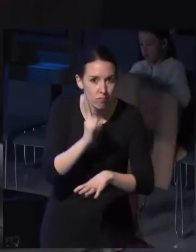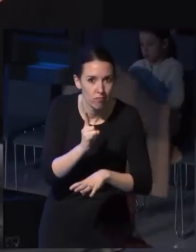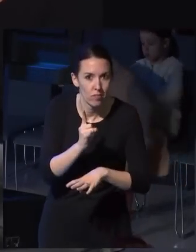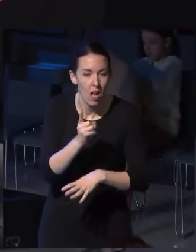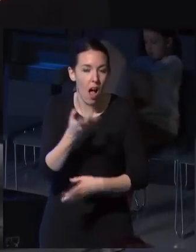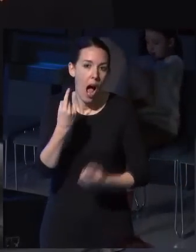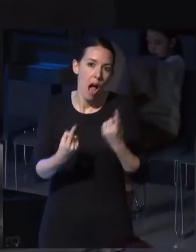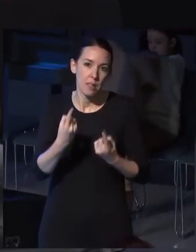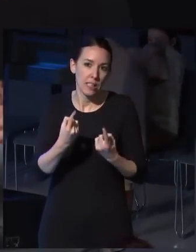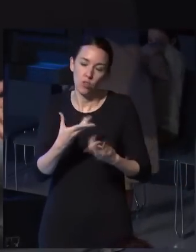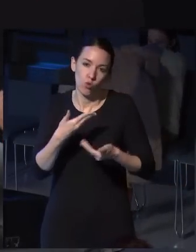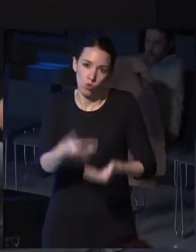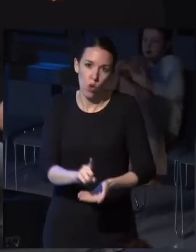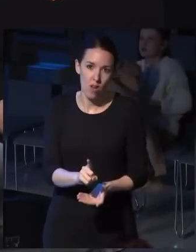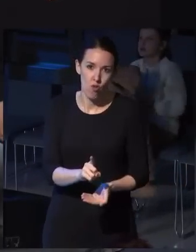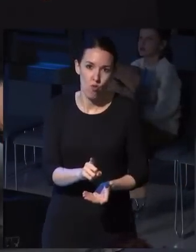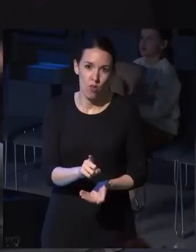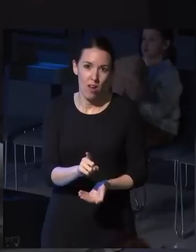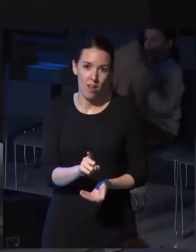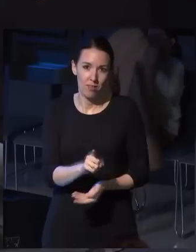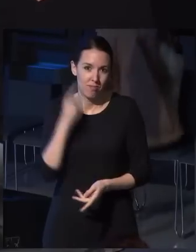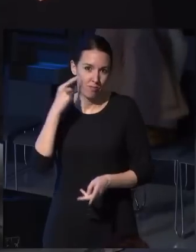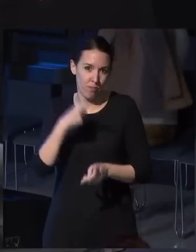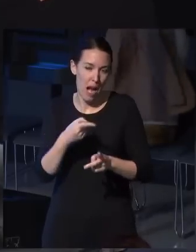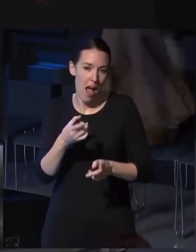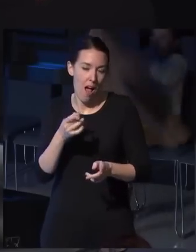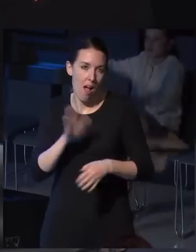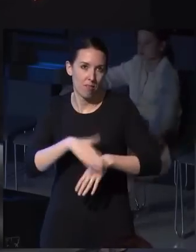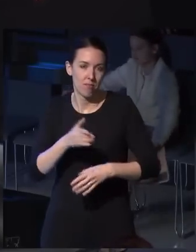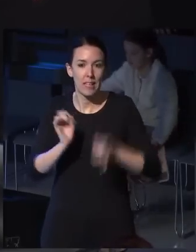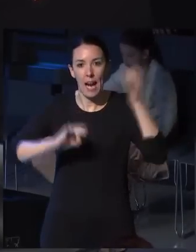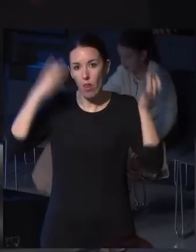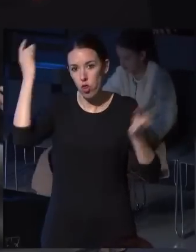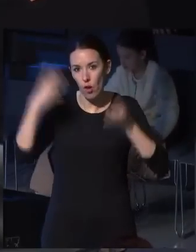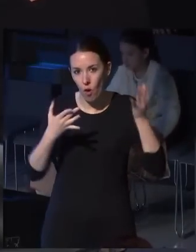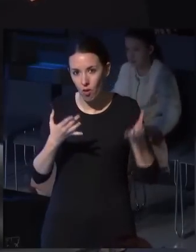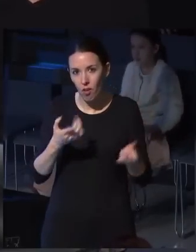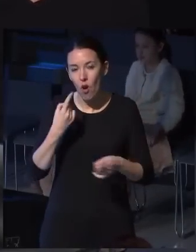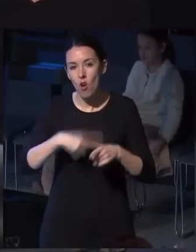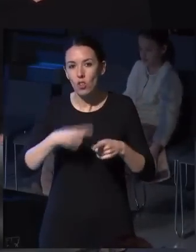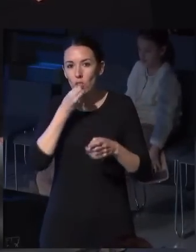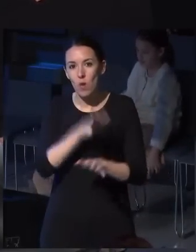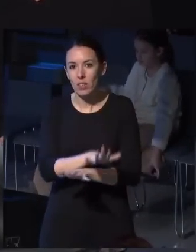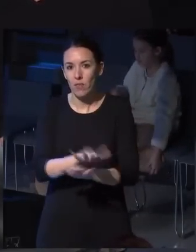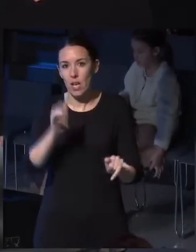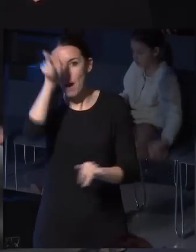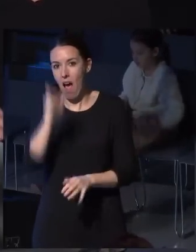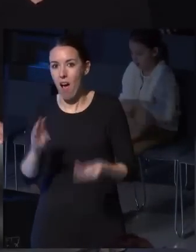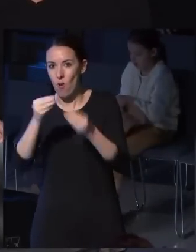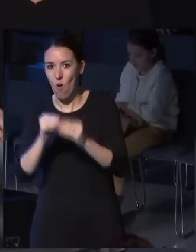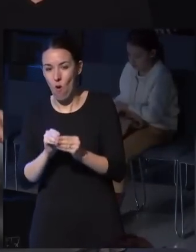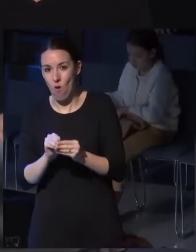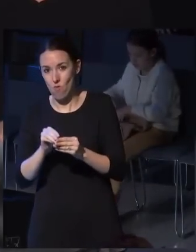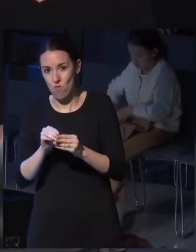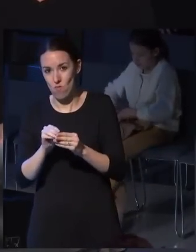no ayuda del todo a la parte creativa. Ahí... La parte buena de tener sintonía con tu productor para no acabar a